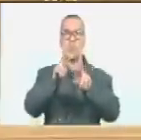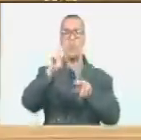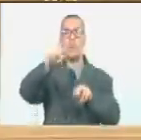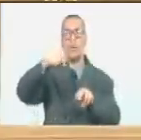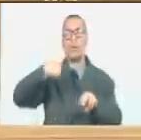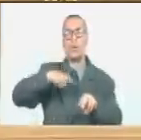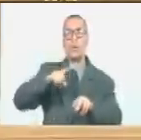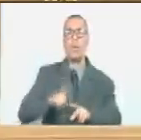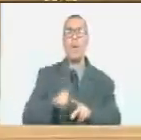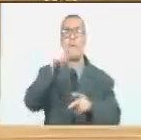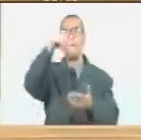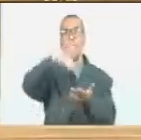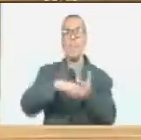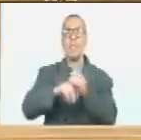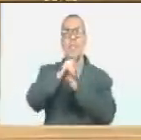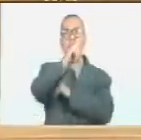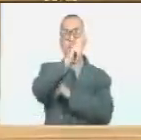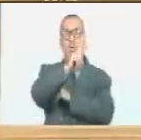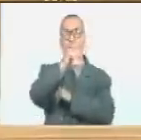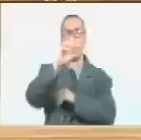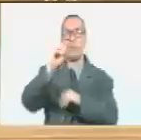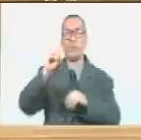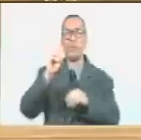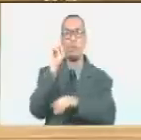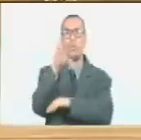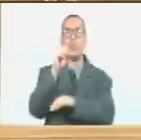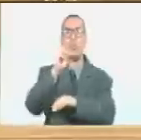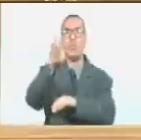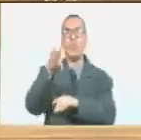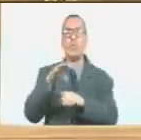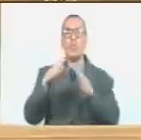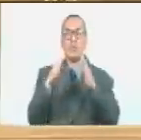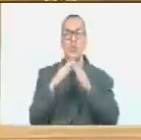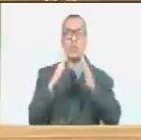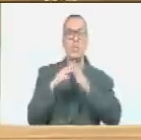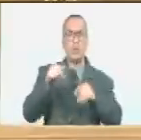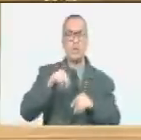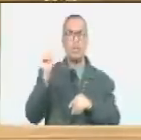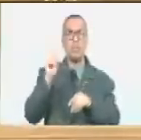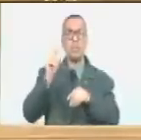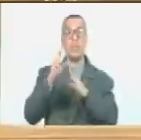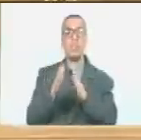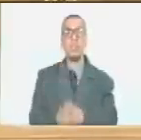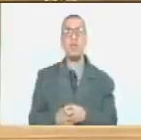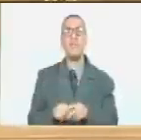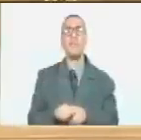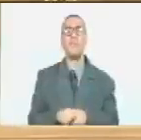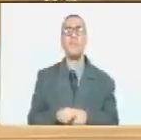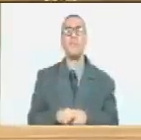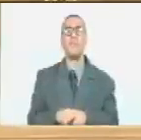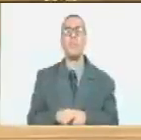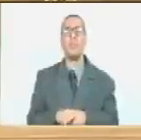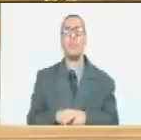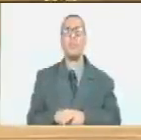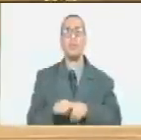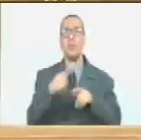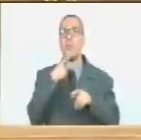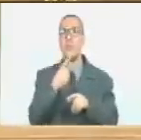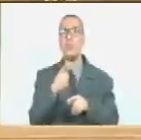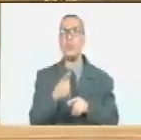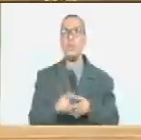encuentran 1.200 asambleas de vivienda venezolanos y de venezolanos que